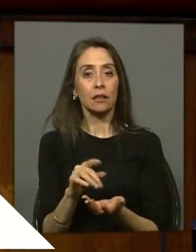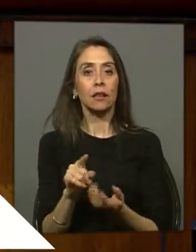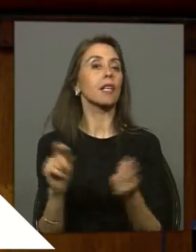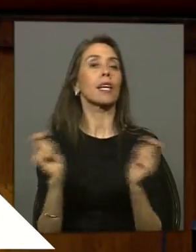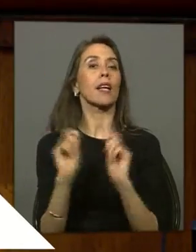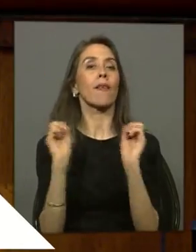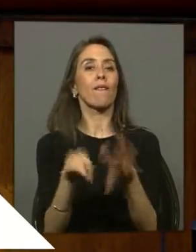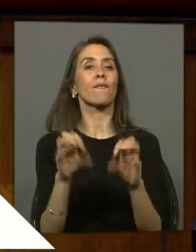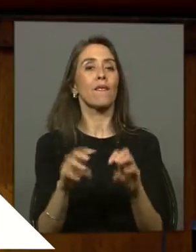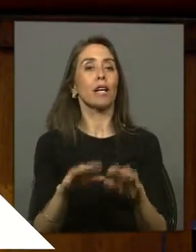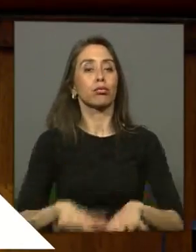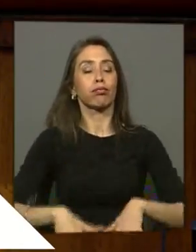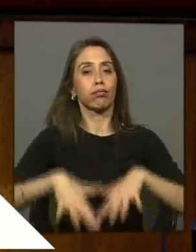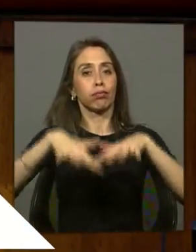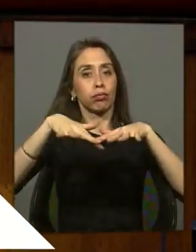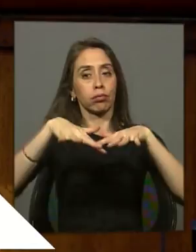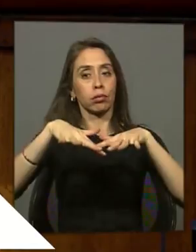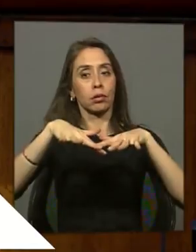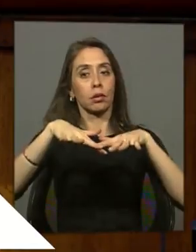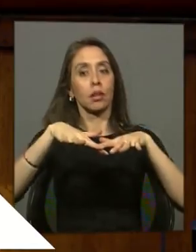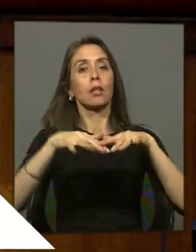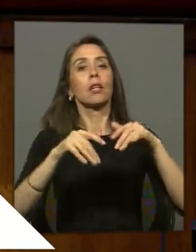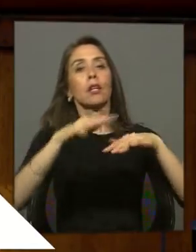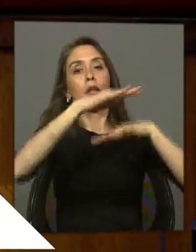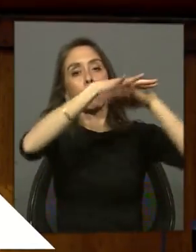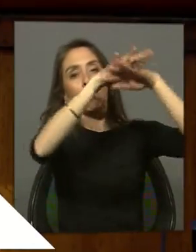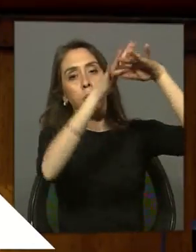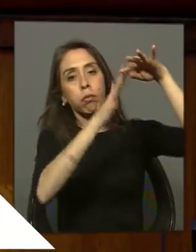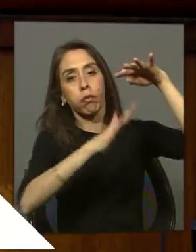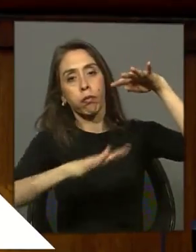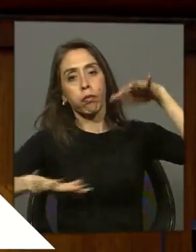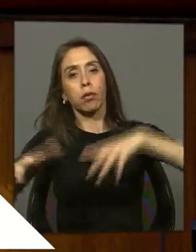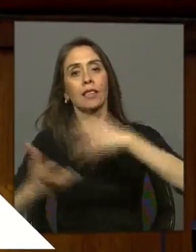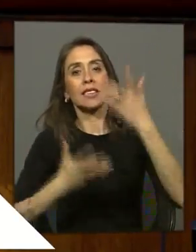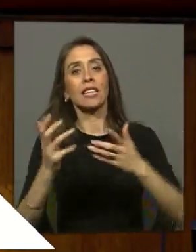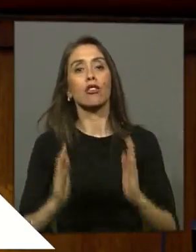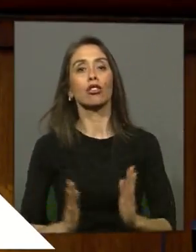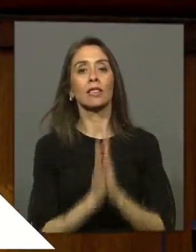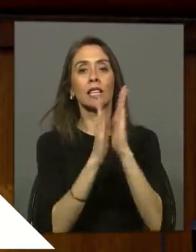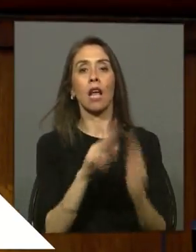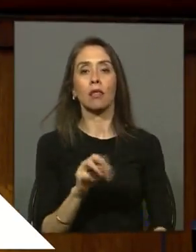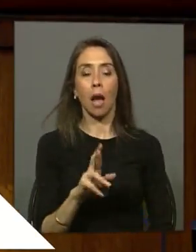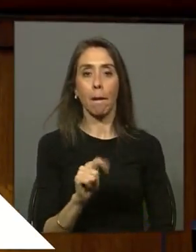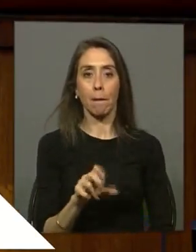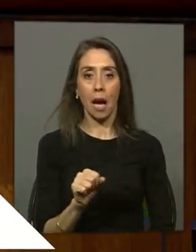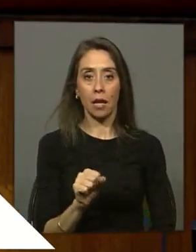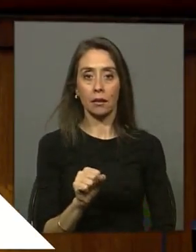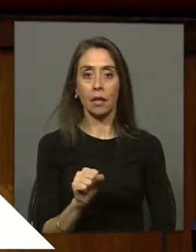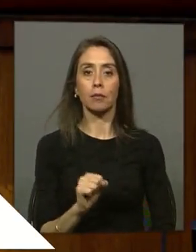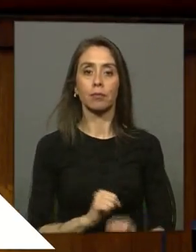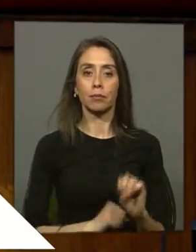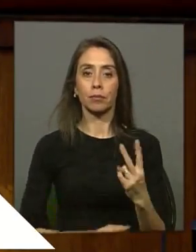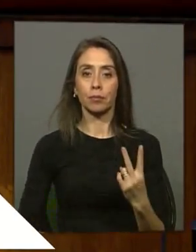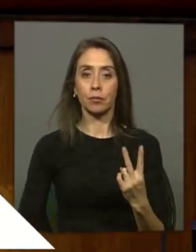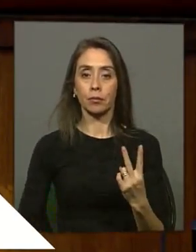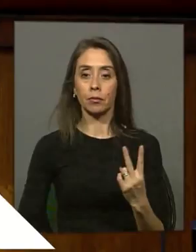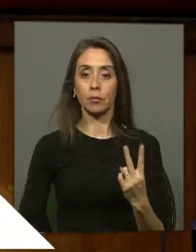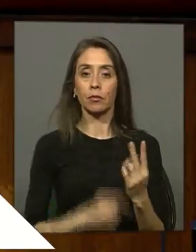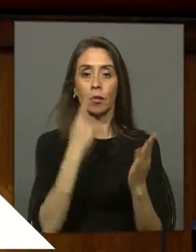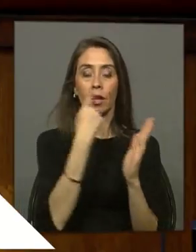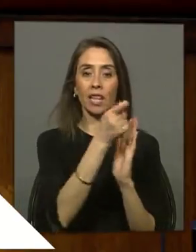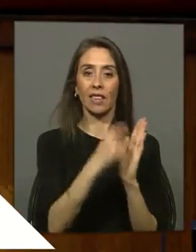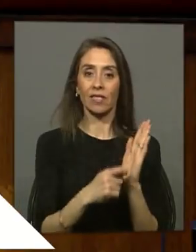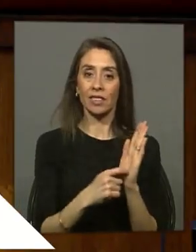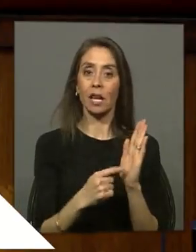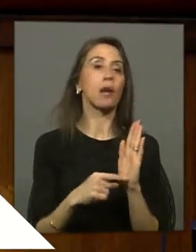los verteros y rellenos sanitarios como el deslizamiento y posterior incendio ocurrido en Santa Marta en segundo lugar se propone revisar la